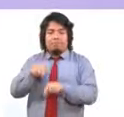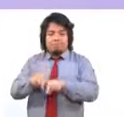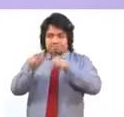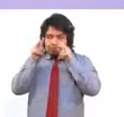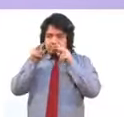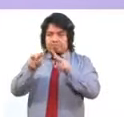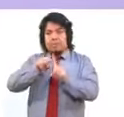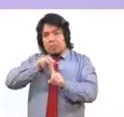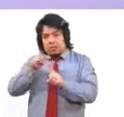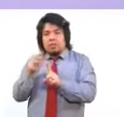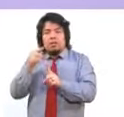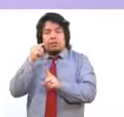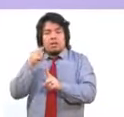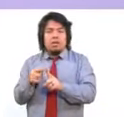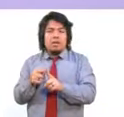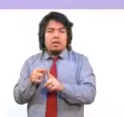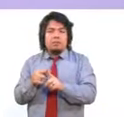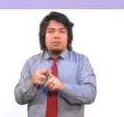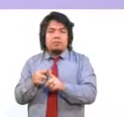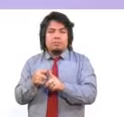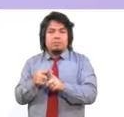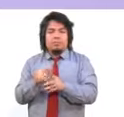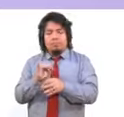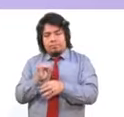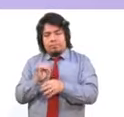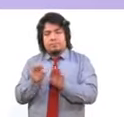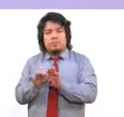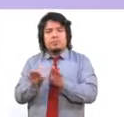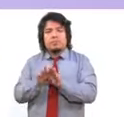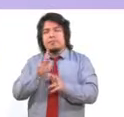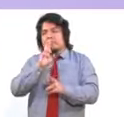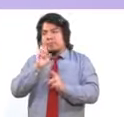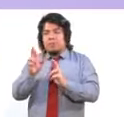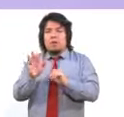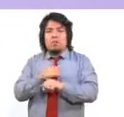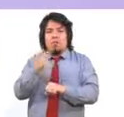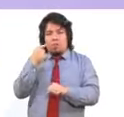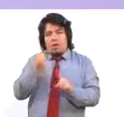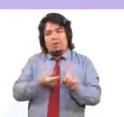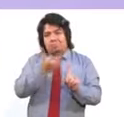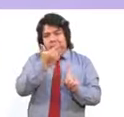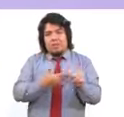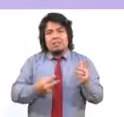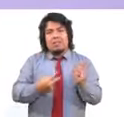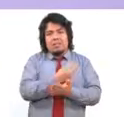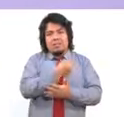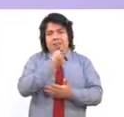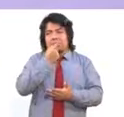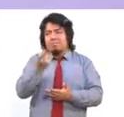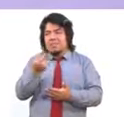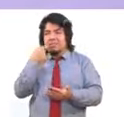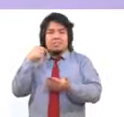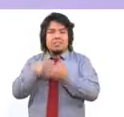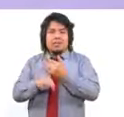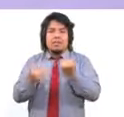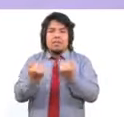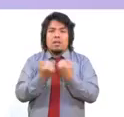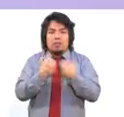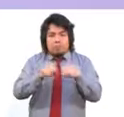la reciente dictada, son respuesta al reclamo de las víctimas y la sociedad misma, bajo la